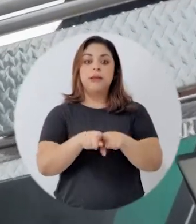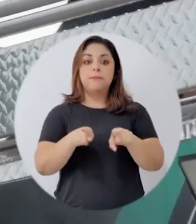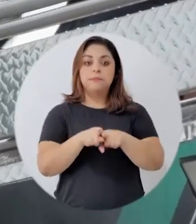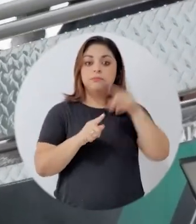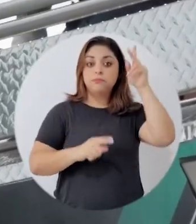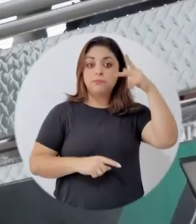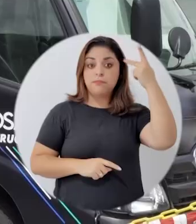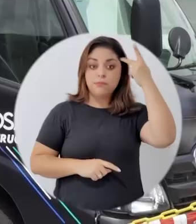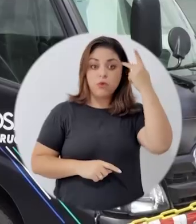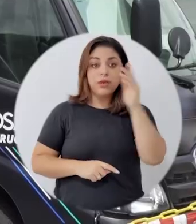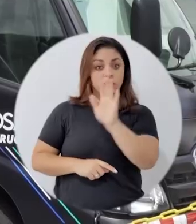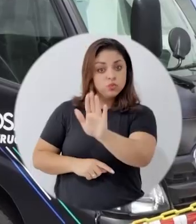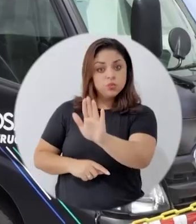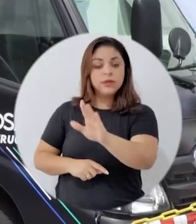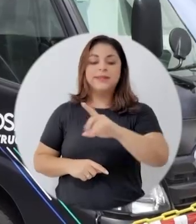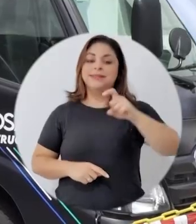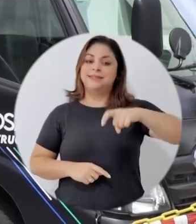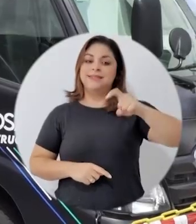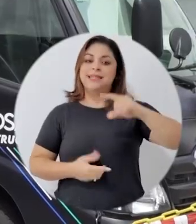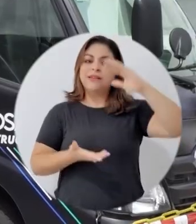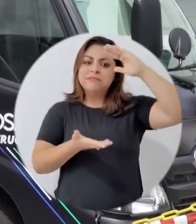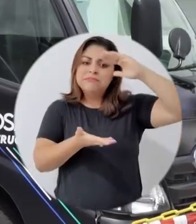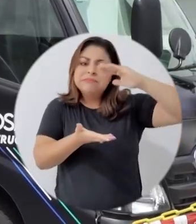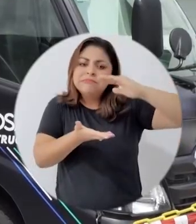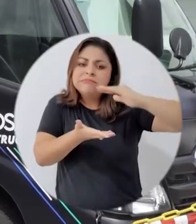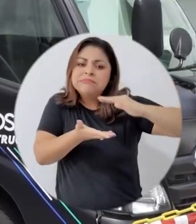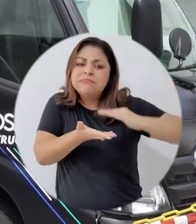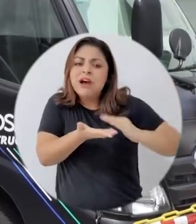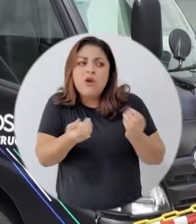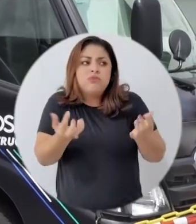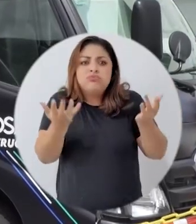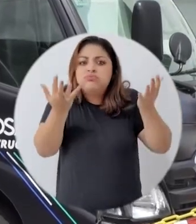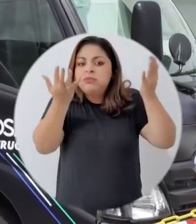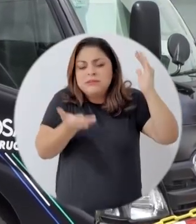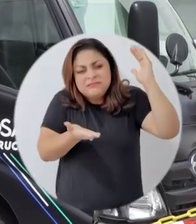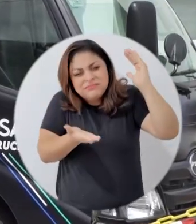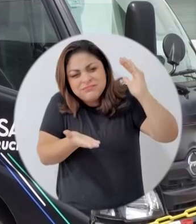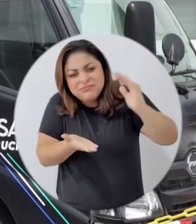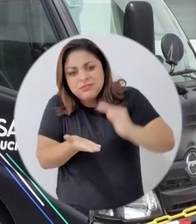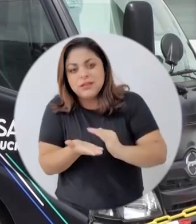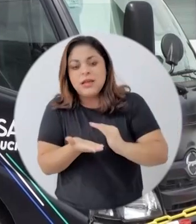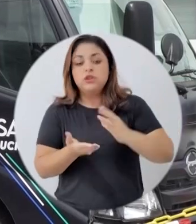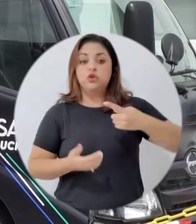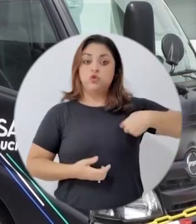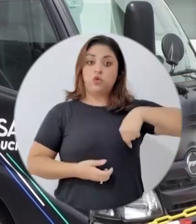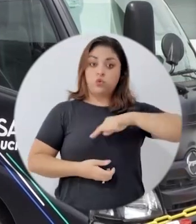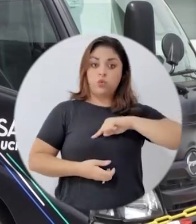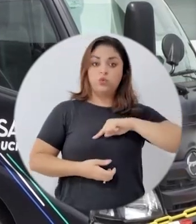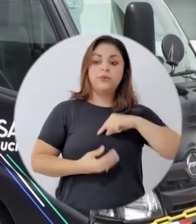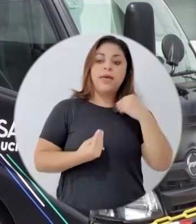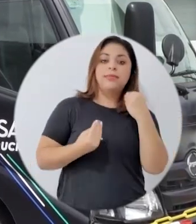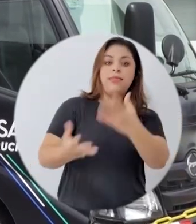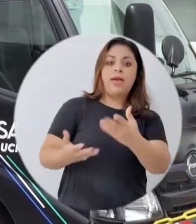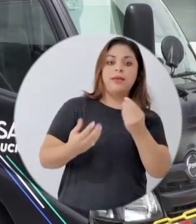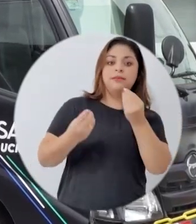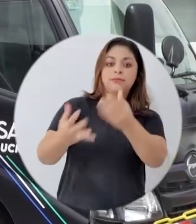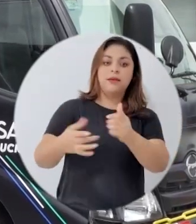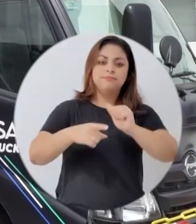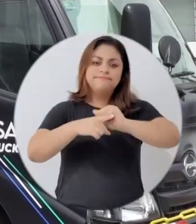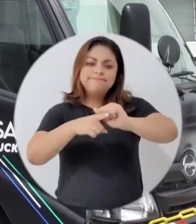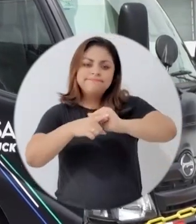su política interna necesitan reducir toda la huella de carbón. Entonces nosotros pensamos en no solo